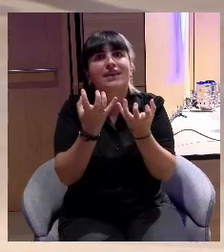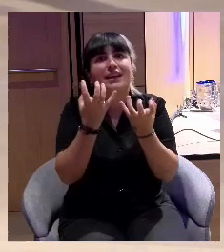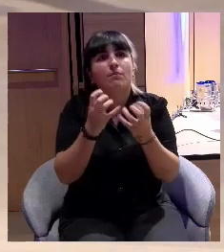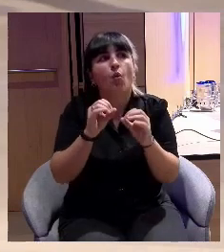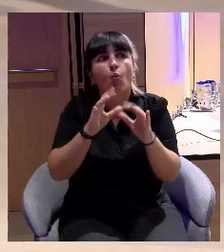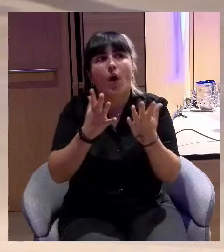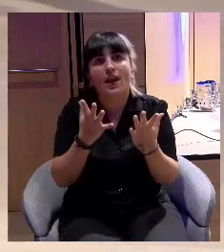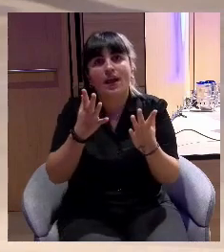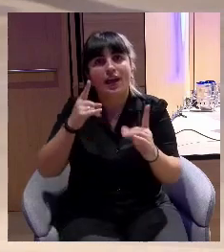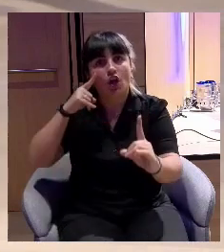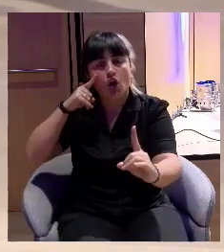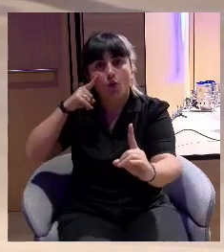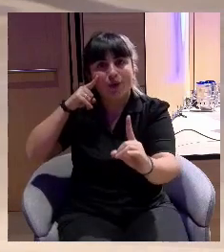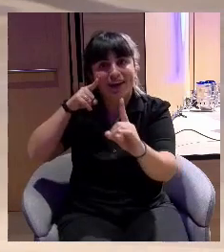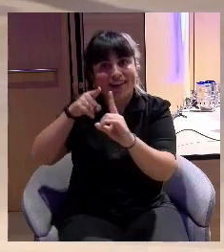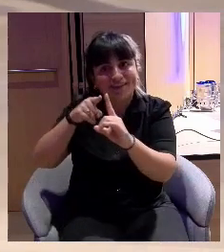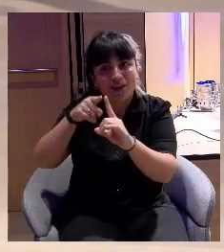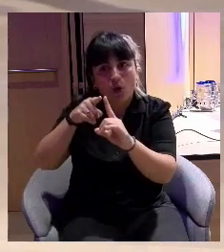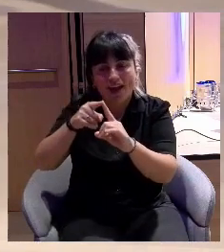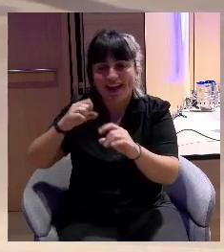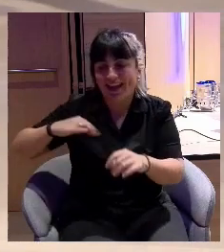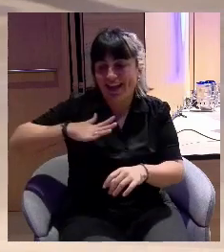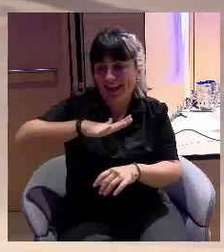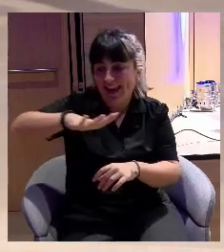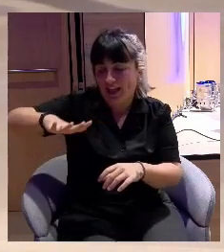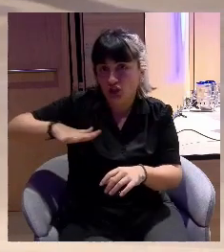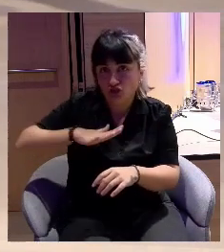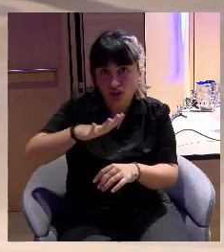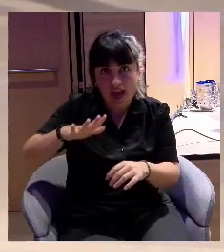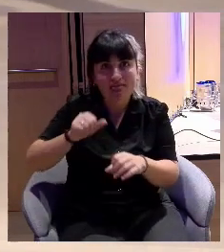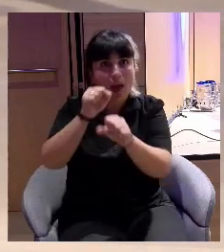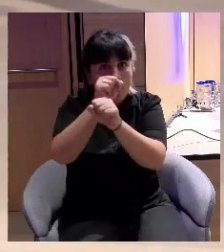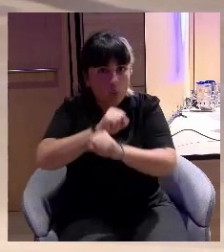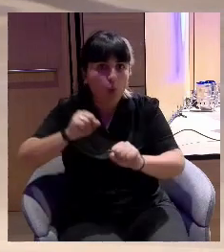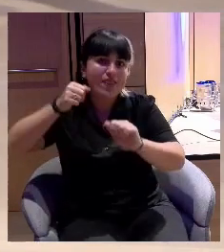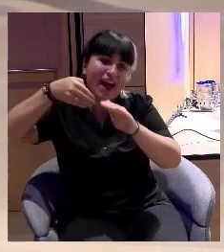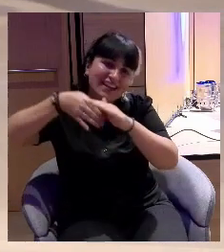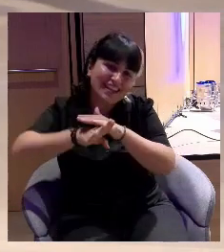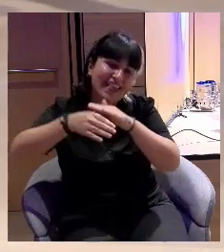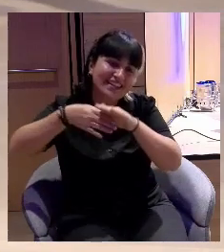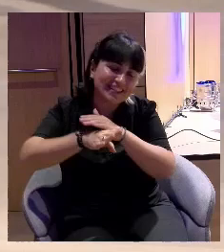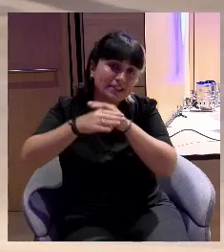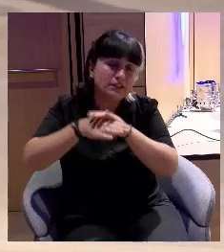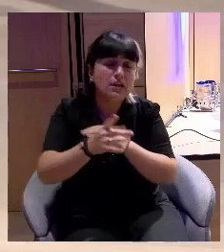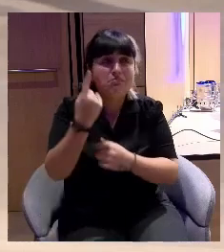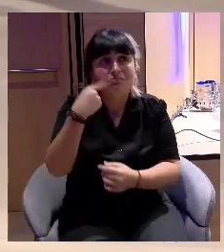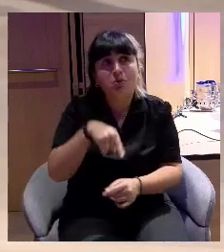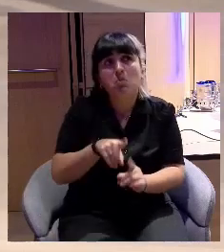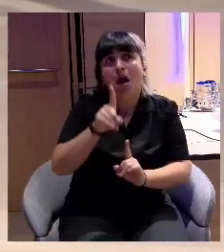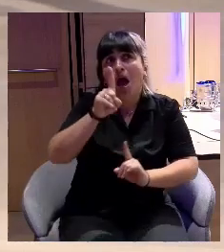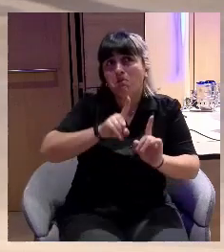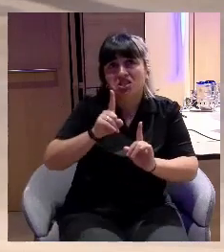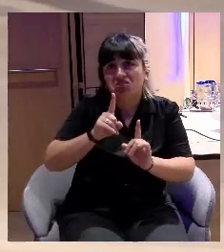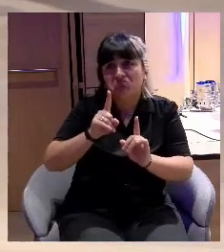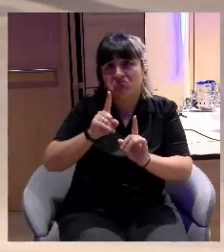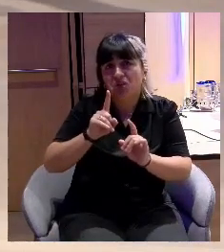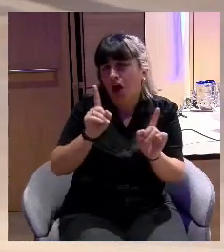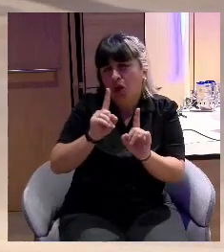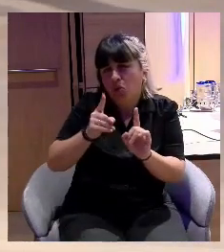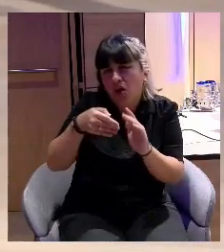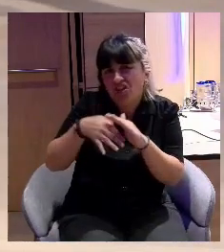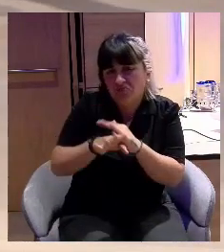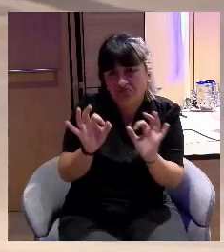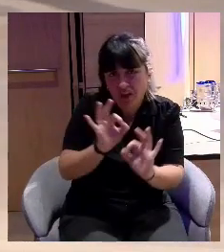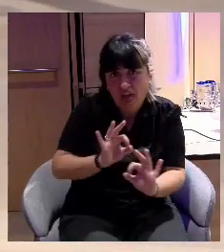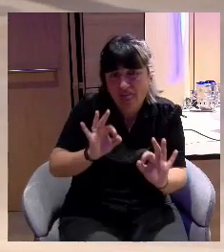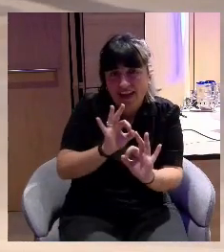peor de todo es que rara vez pasa, y después nos entramos en un pozo depresivo que dura 2 años hasta que volvemos a intentarlo 2 años después.